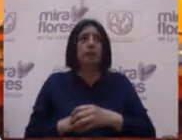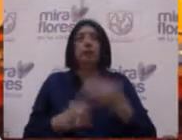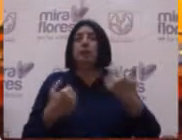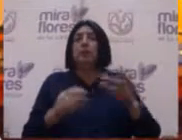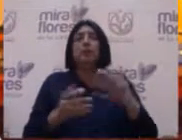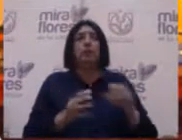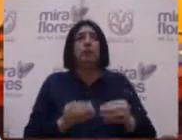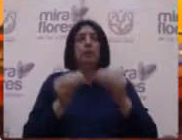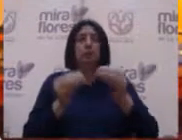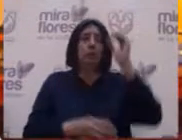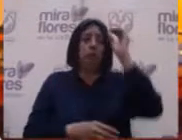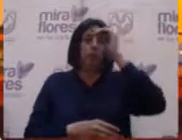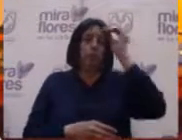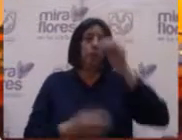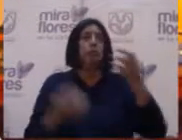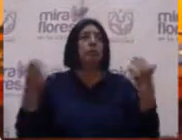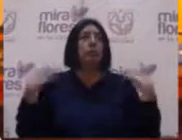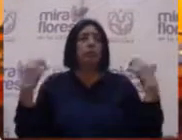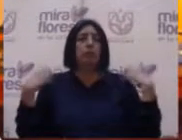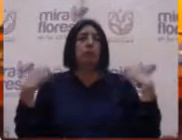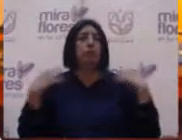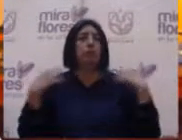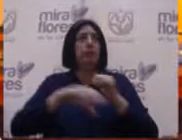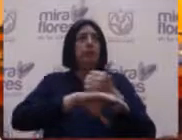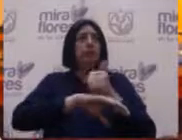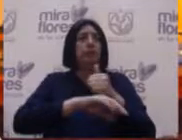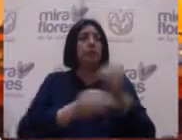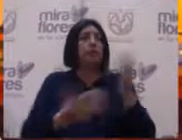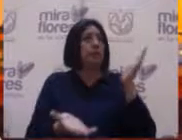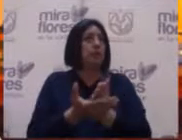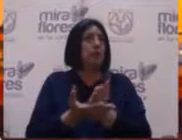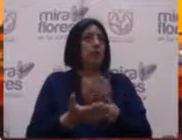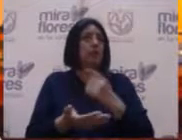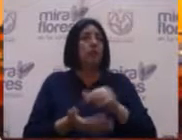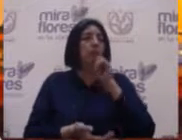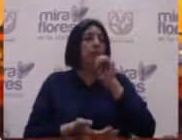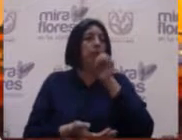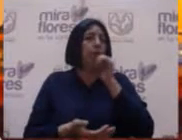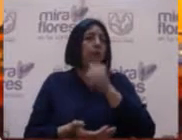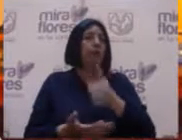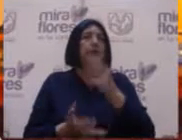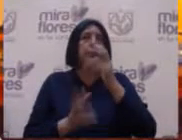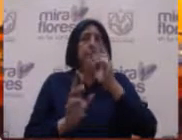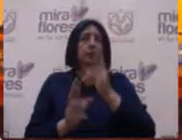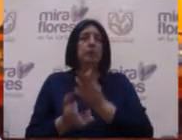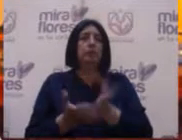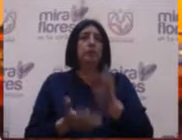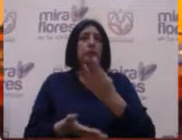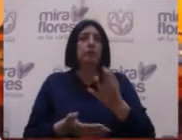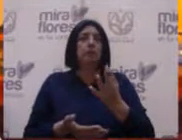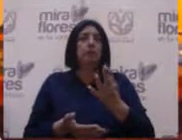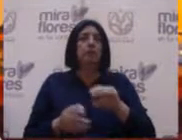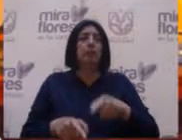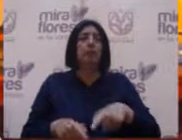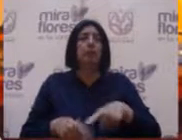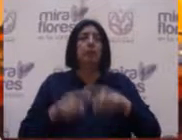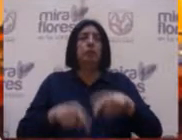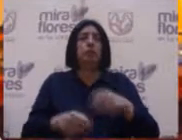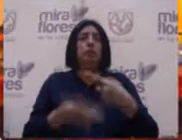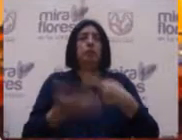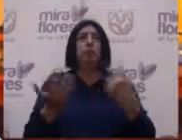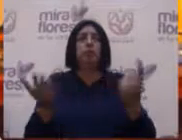lo expuesto, en opinión de esta Gerencia de Asesoría Jurídica, las sanciones por faltas disciplinarias, como es el caso de la suspensión temporal,